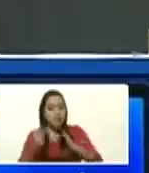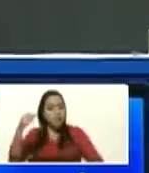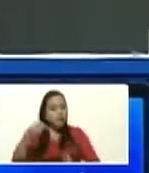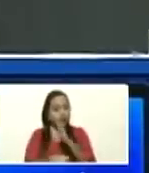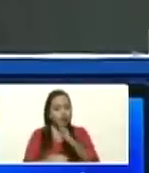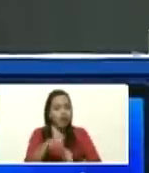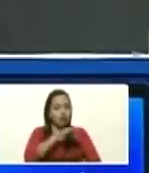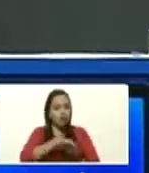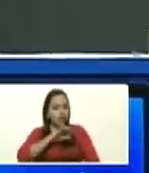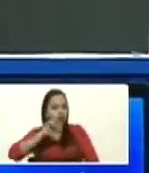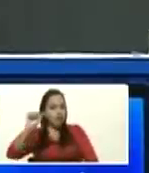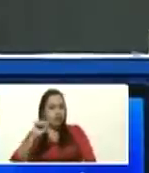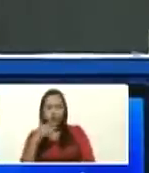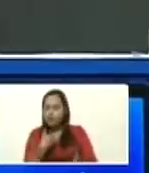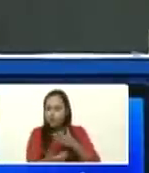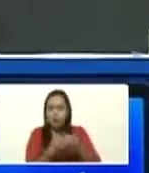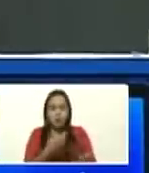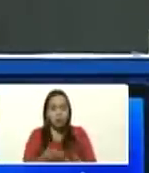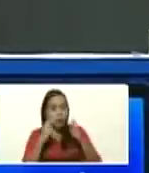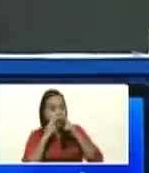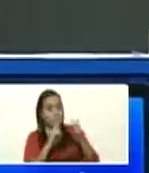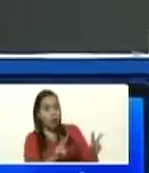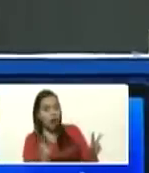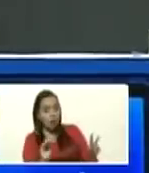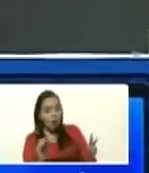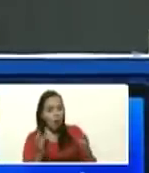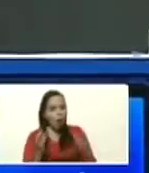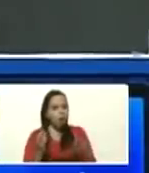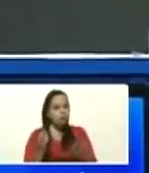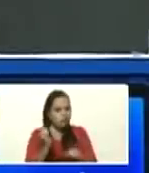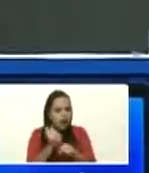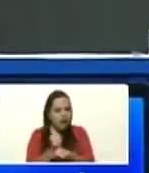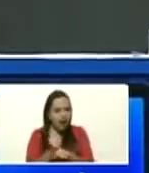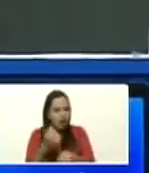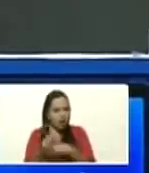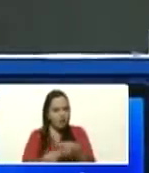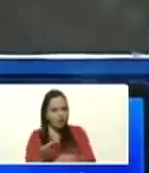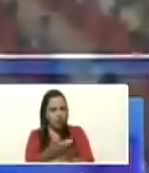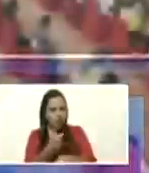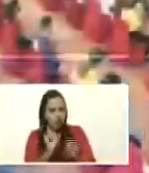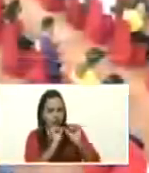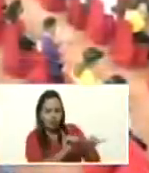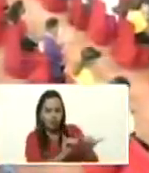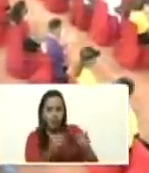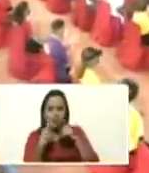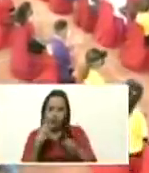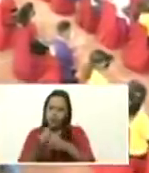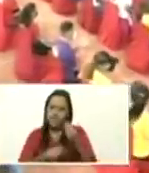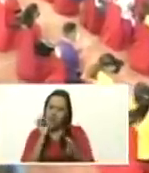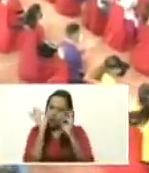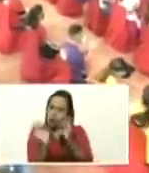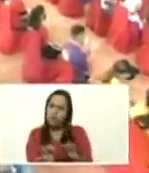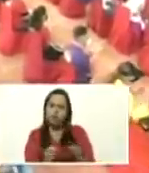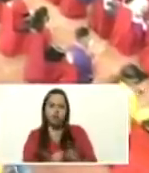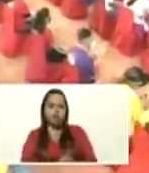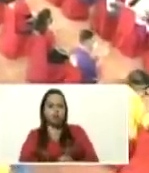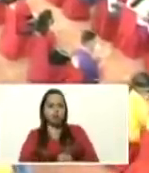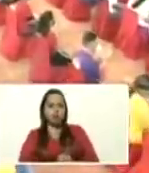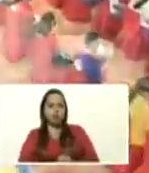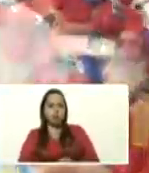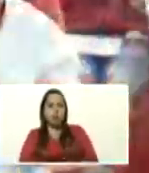No importa que nuestros ojos no las vean o que no las concretemos en nuestros periodos de gobierno, pero que se haga lo correcto, presidente. Por